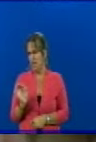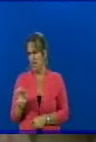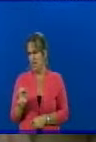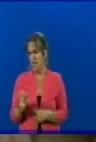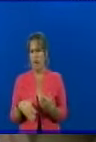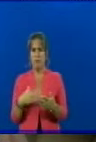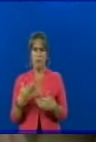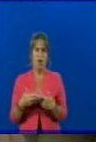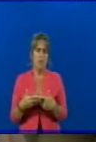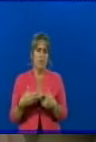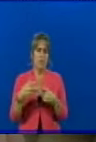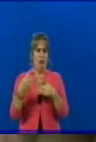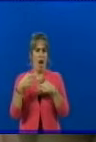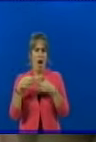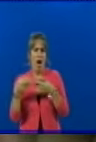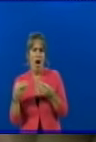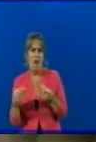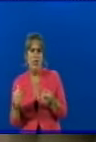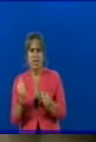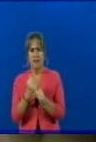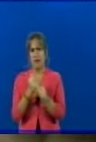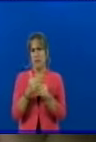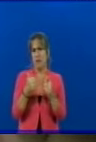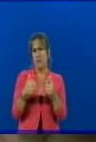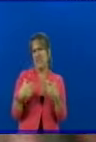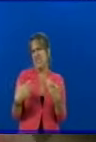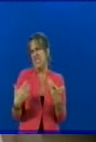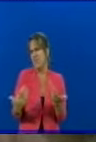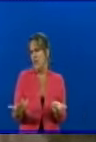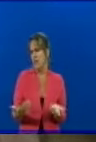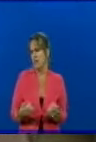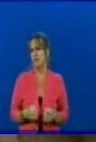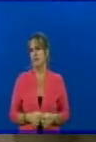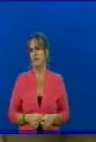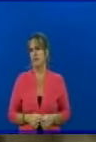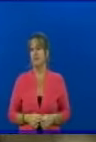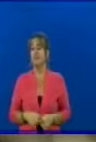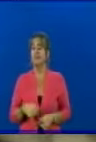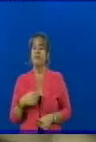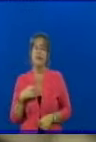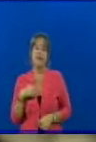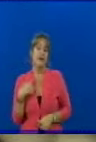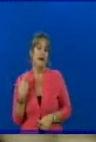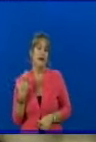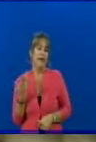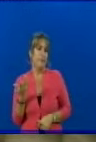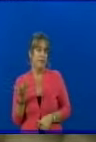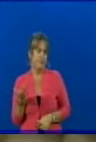problema de la materia, que no la trabajan bien? ¿Qué pasa con esto? Bueno,